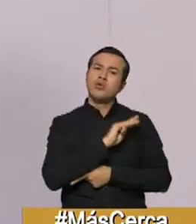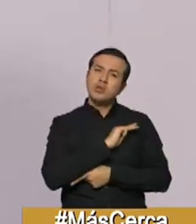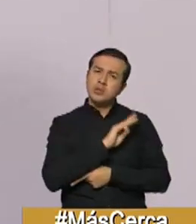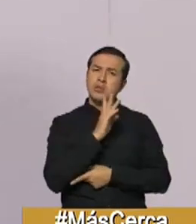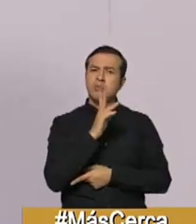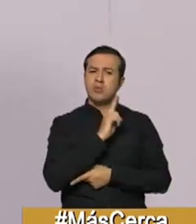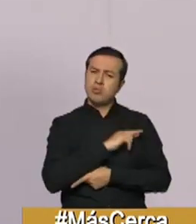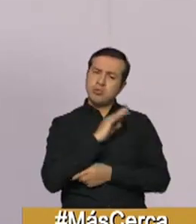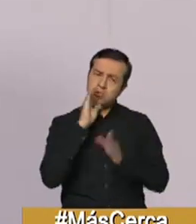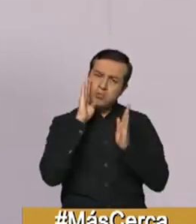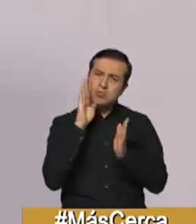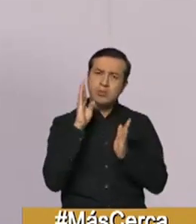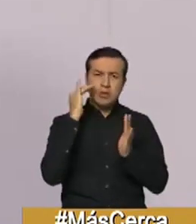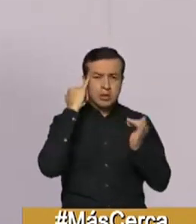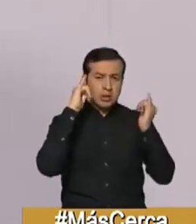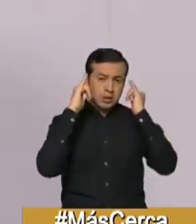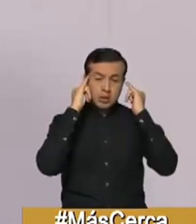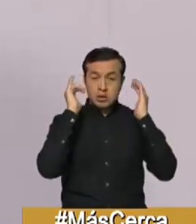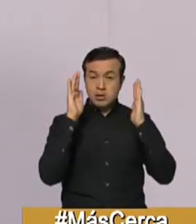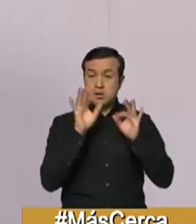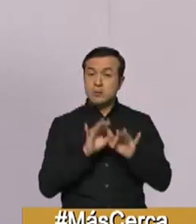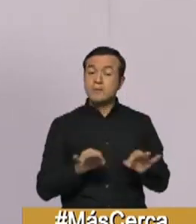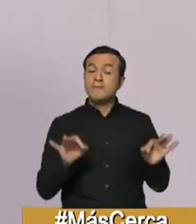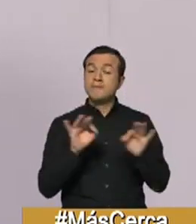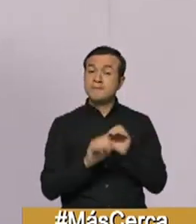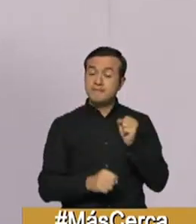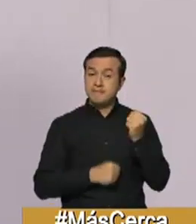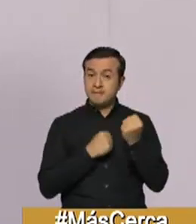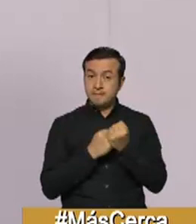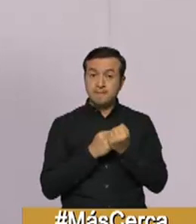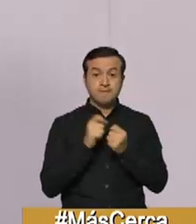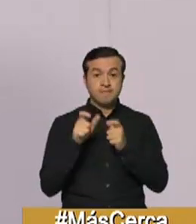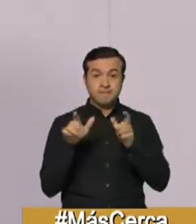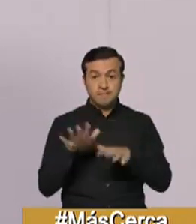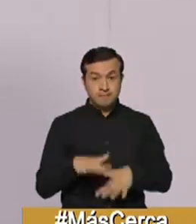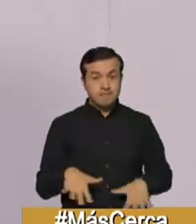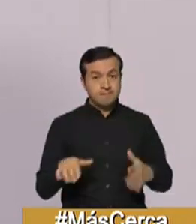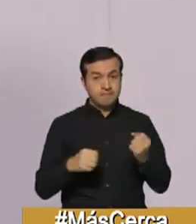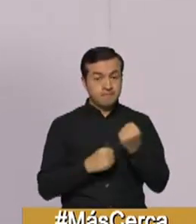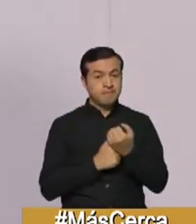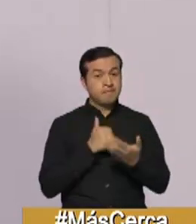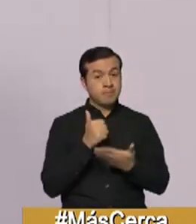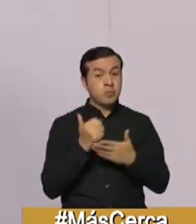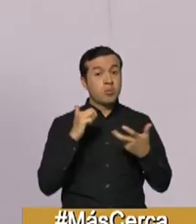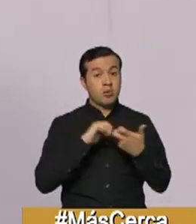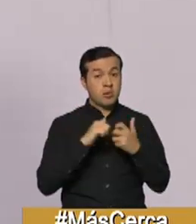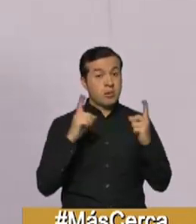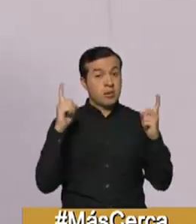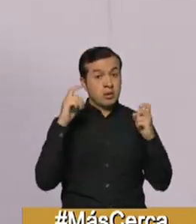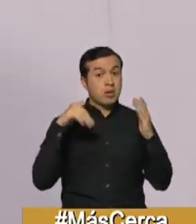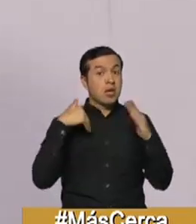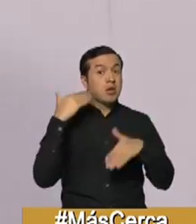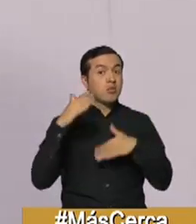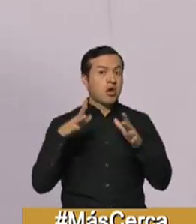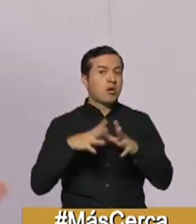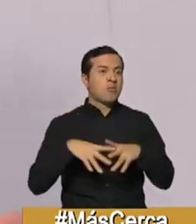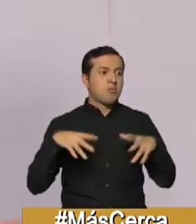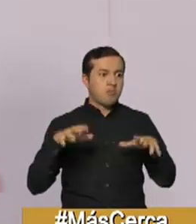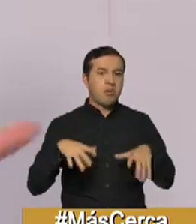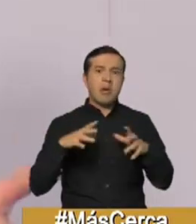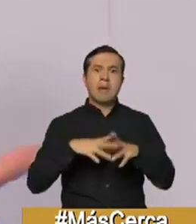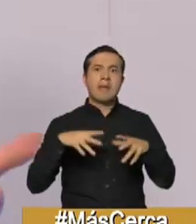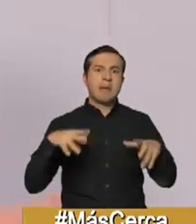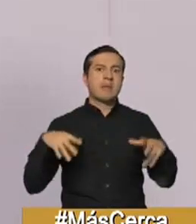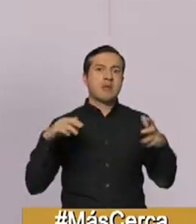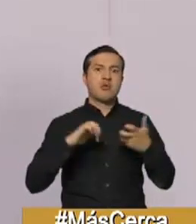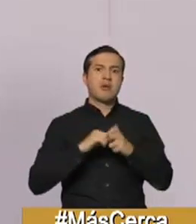ejemplo, tome en cuenta estas iniciativas que se está haciendo por parte de los vecinos para poder controlar un problema que puede convertirse en un